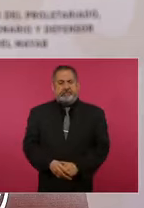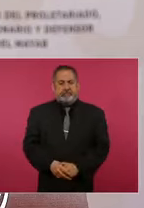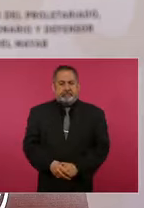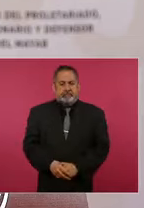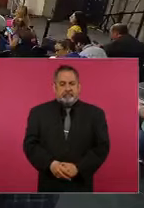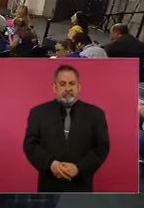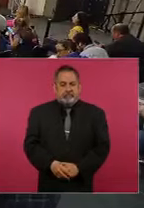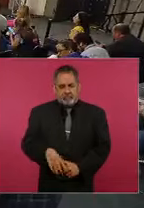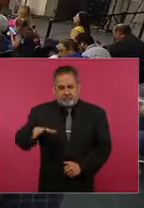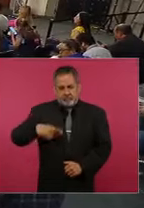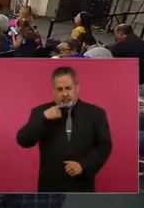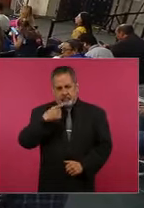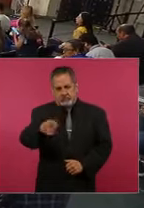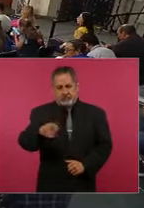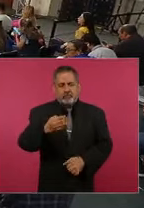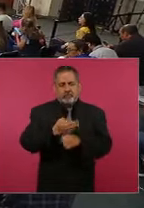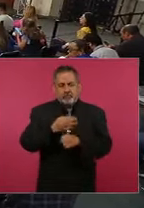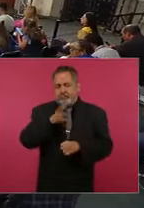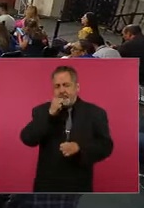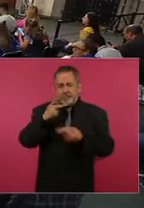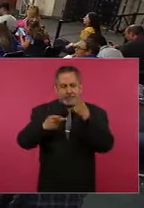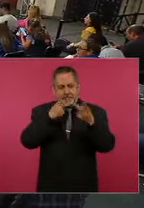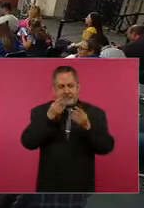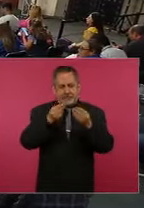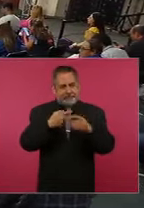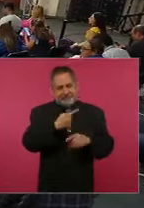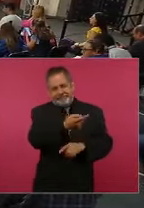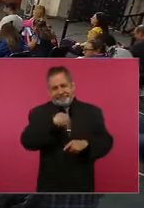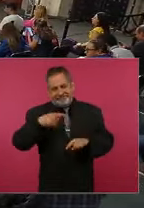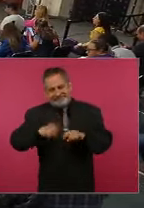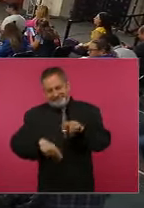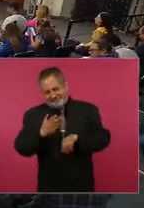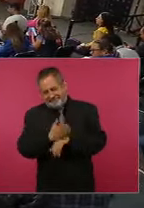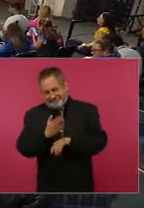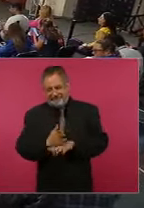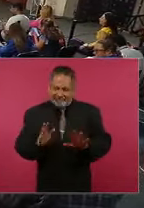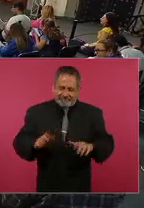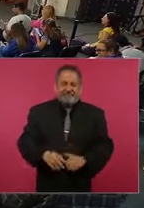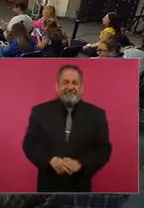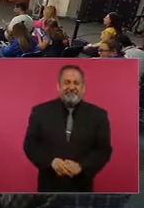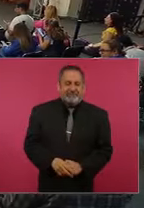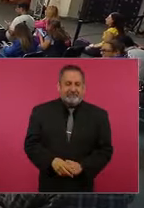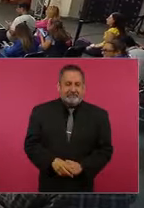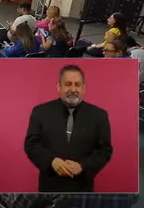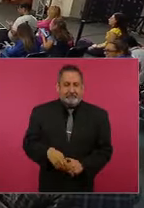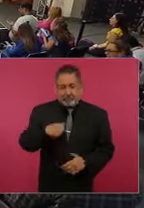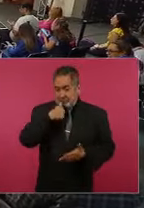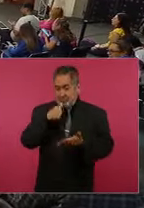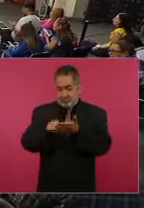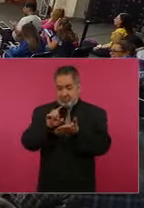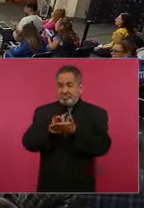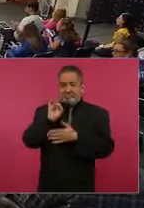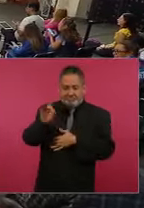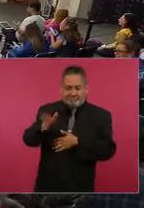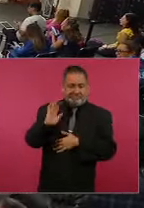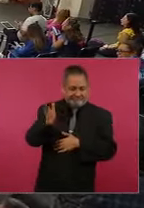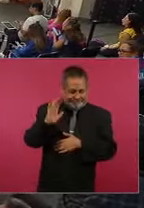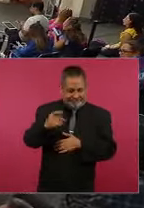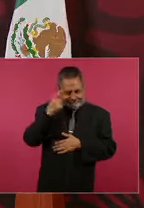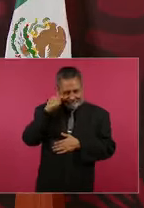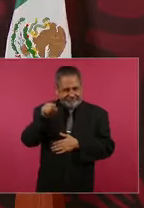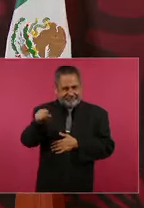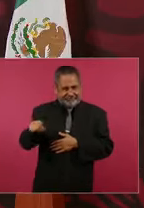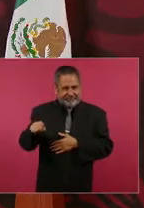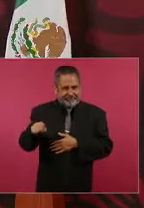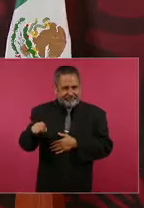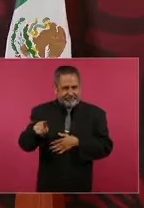Y ya, como tú dices, tampoco puedo yo hablar mucho porque… Sí, exacto. Ya mandé la carta para